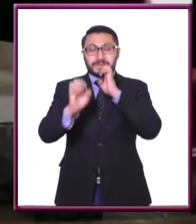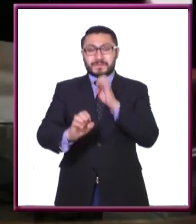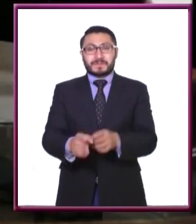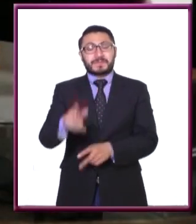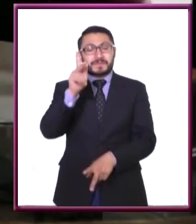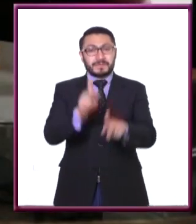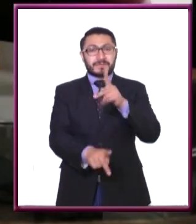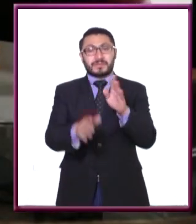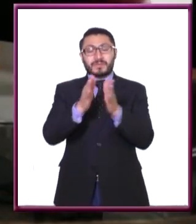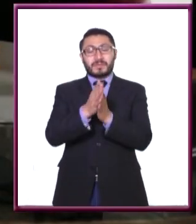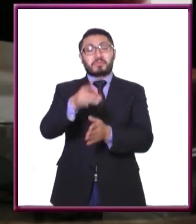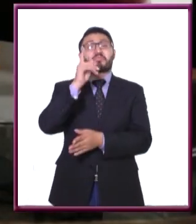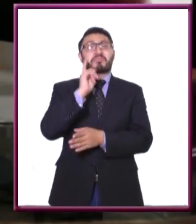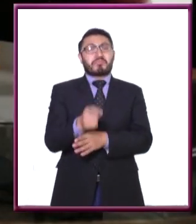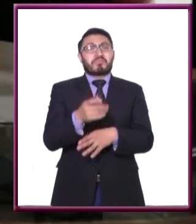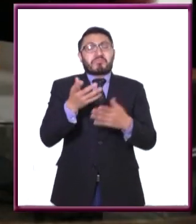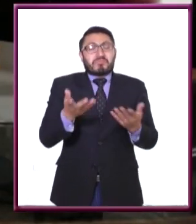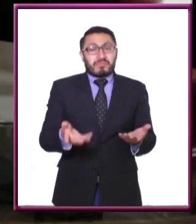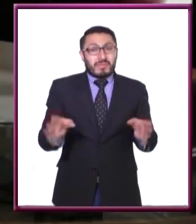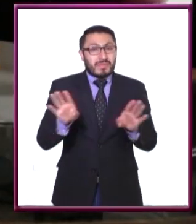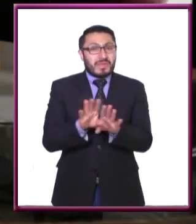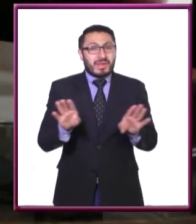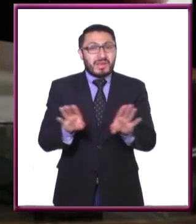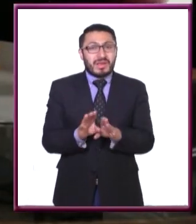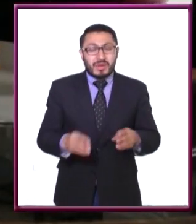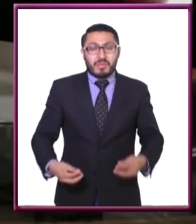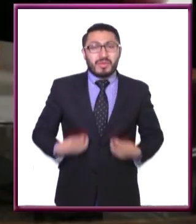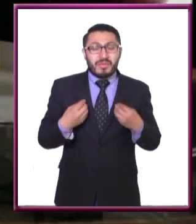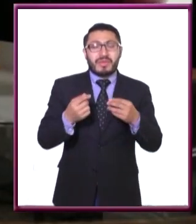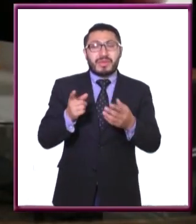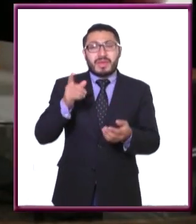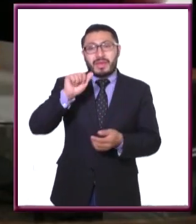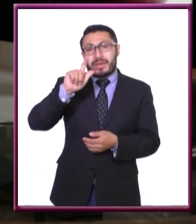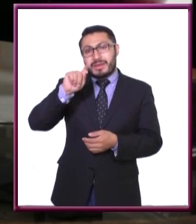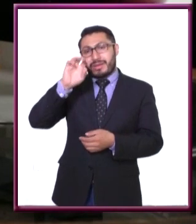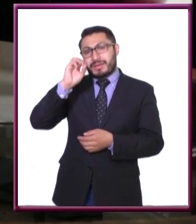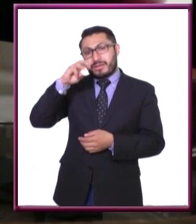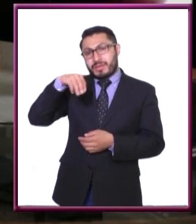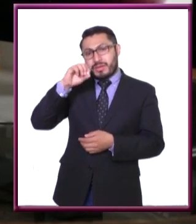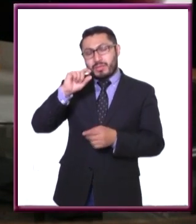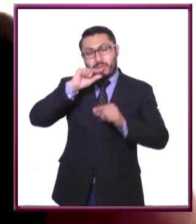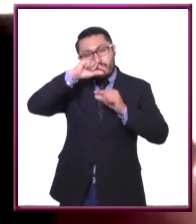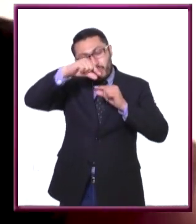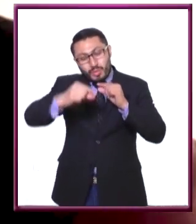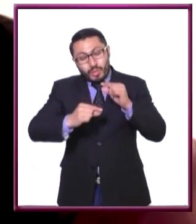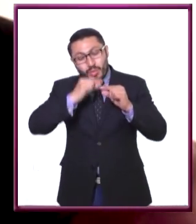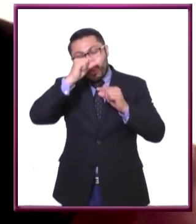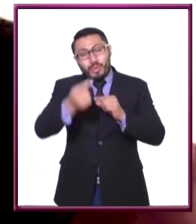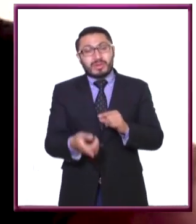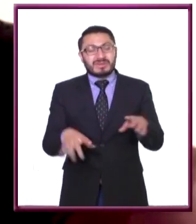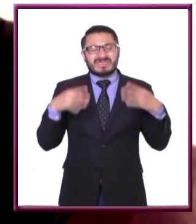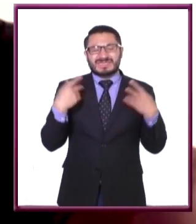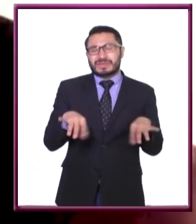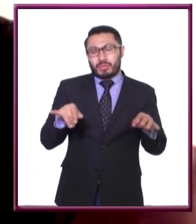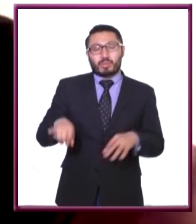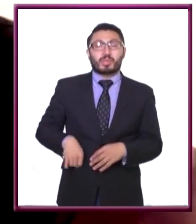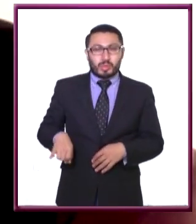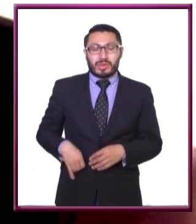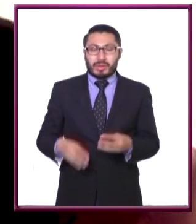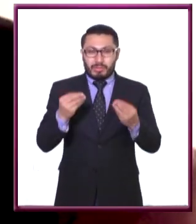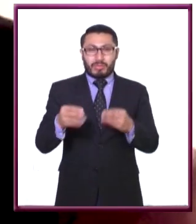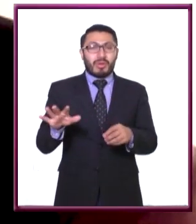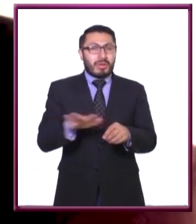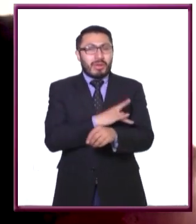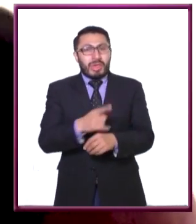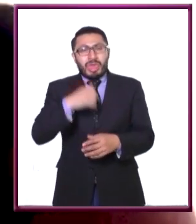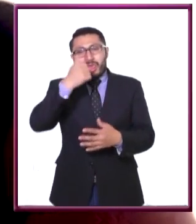¿Podría platicarnos cómo es la vida de los átomos? La vida de los átomos es sumamente